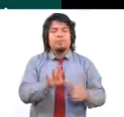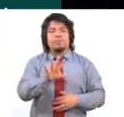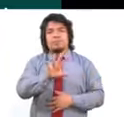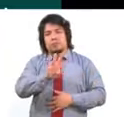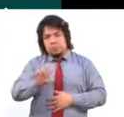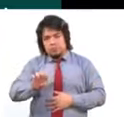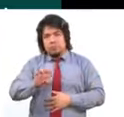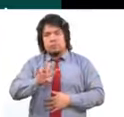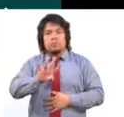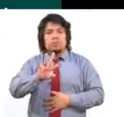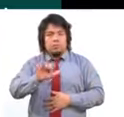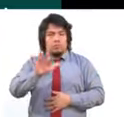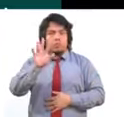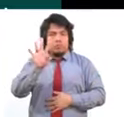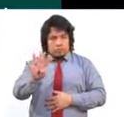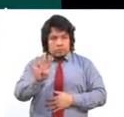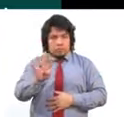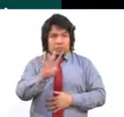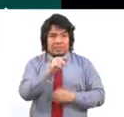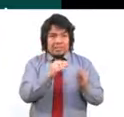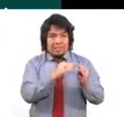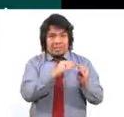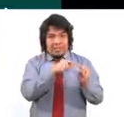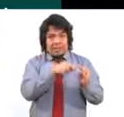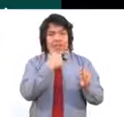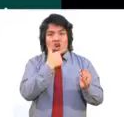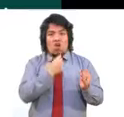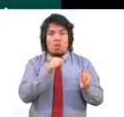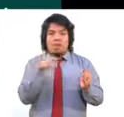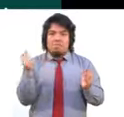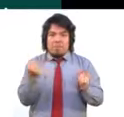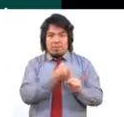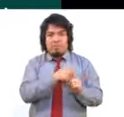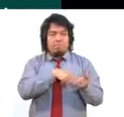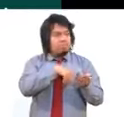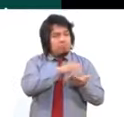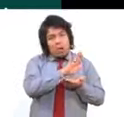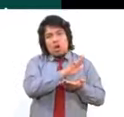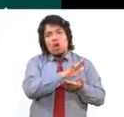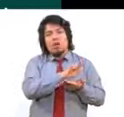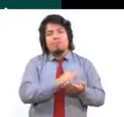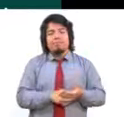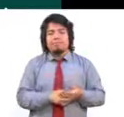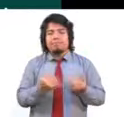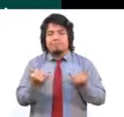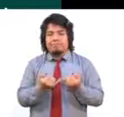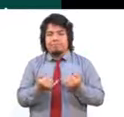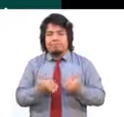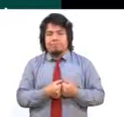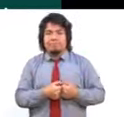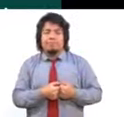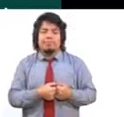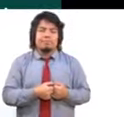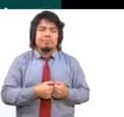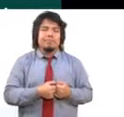454 de desocupación inmediata del domicilio de la víctima por parte de la persona